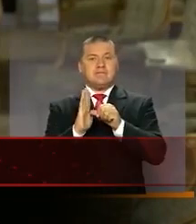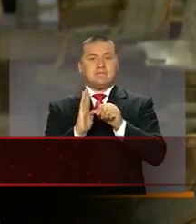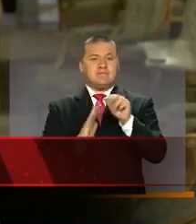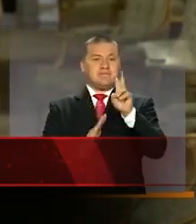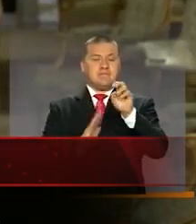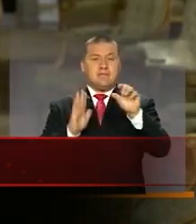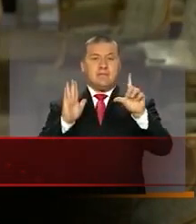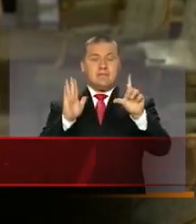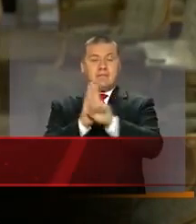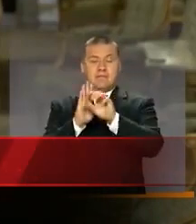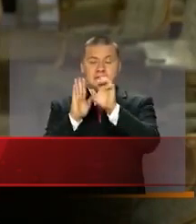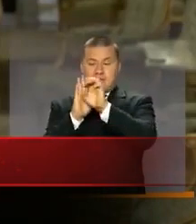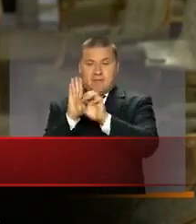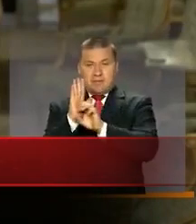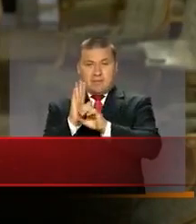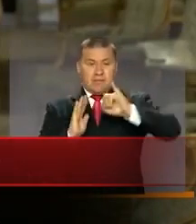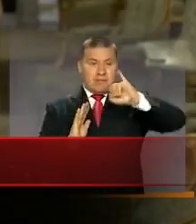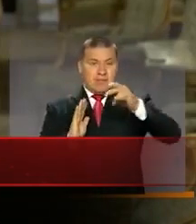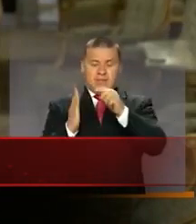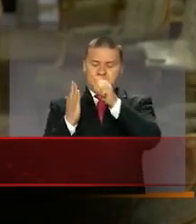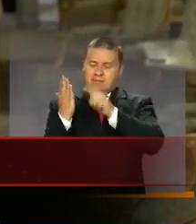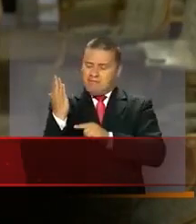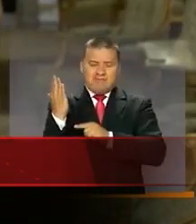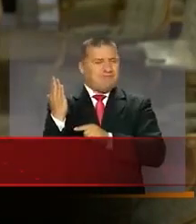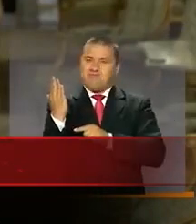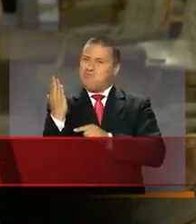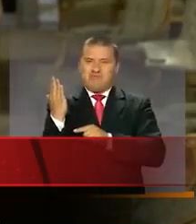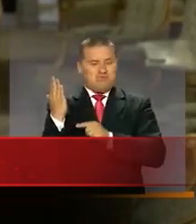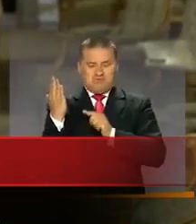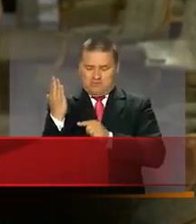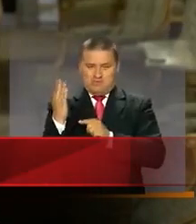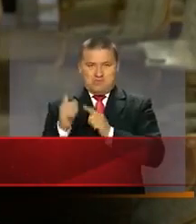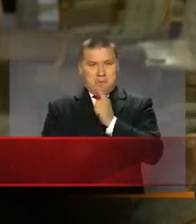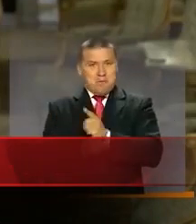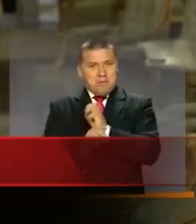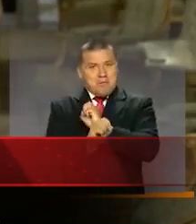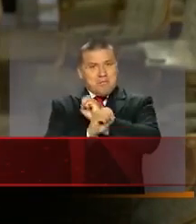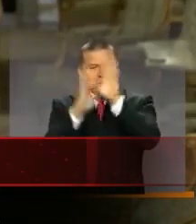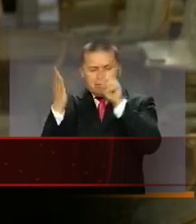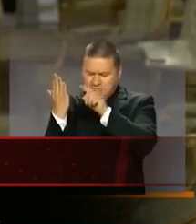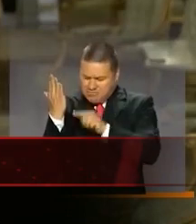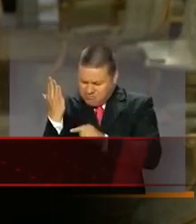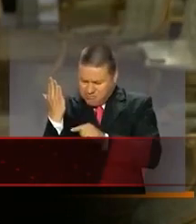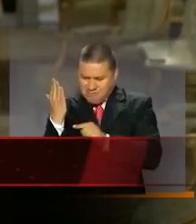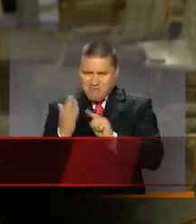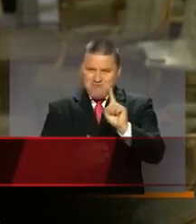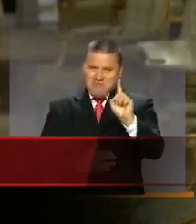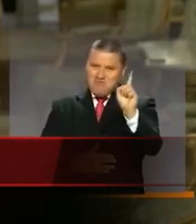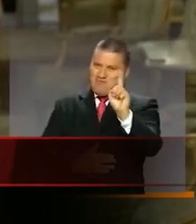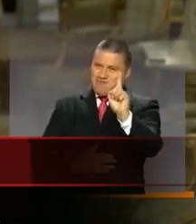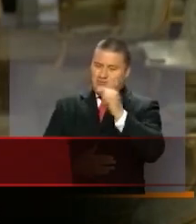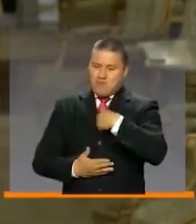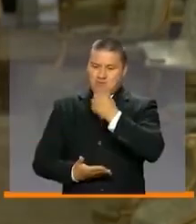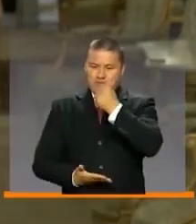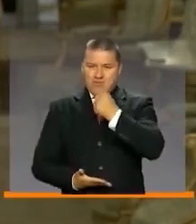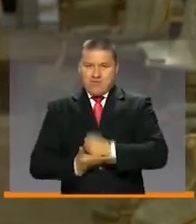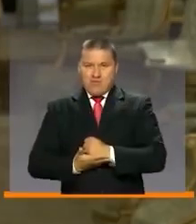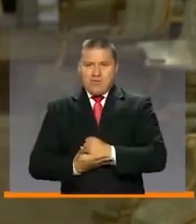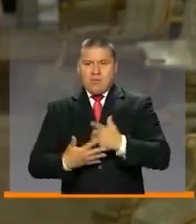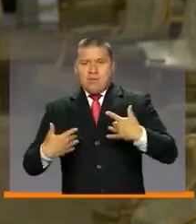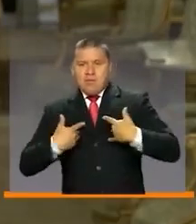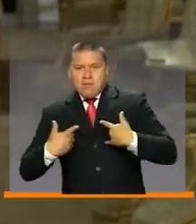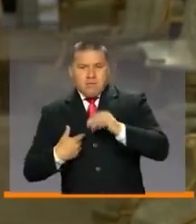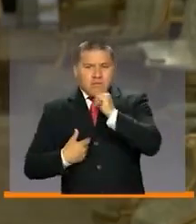séptimo de la ley estatutaria de la gp porque no establece de manera clara la obligación principal de los